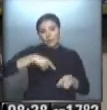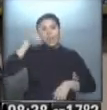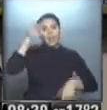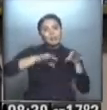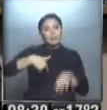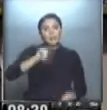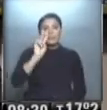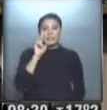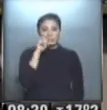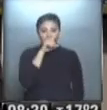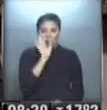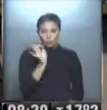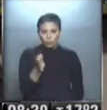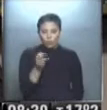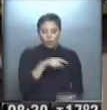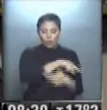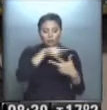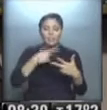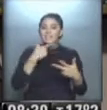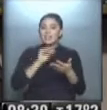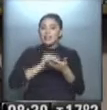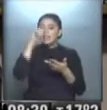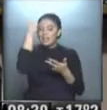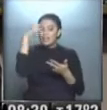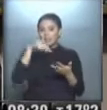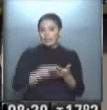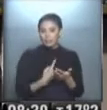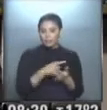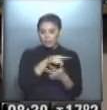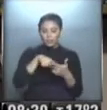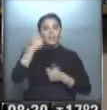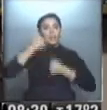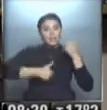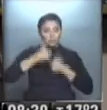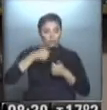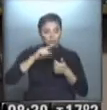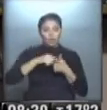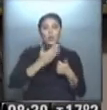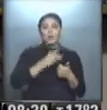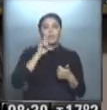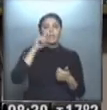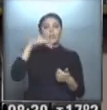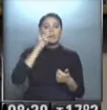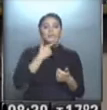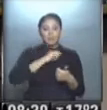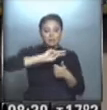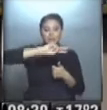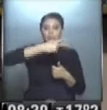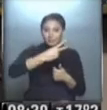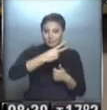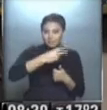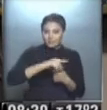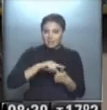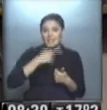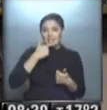próximo 27 de octubre. Los tres senadores nacionales que hoy tiene la Ciudad de Buenos Aires son candidatos. Daniel Filmus busca su reelección